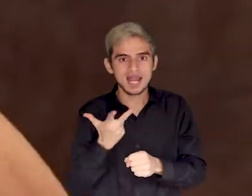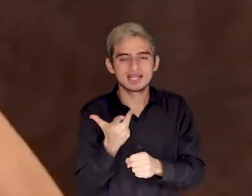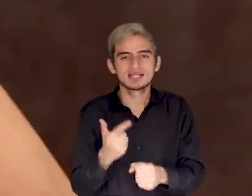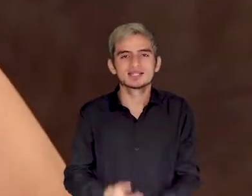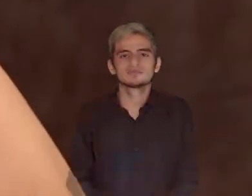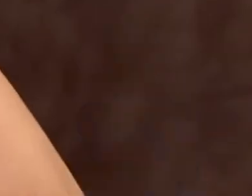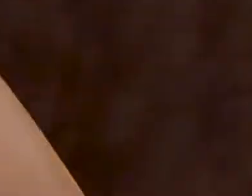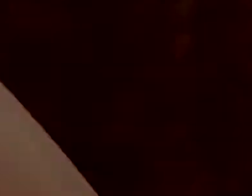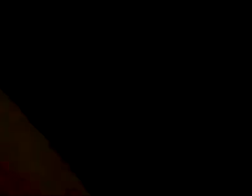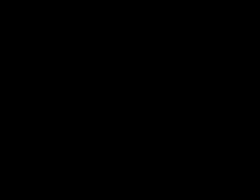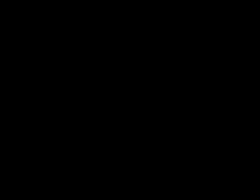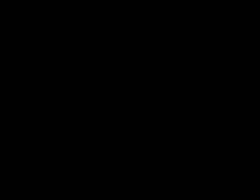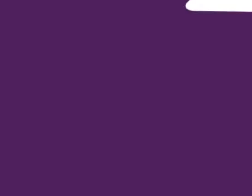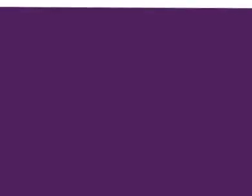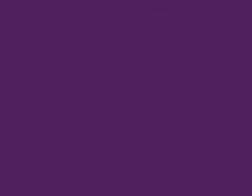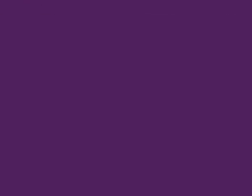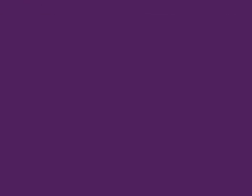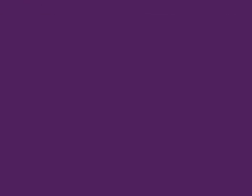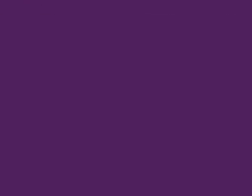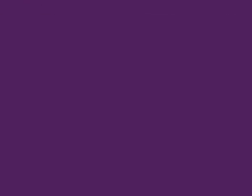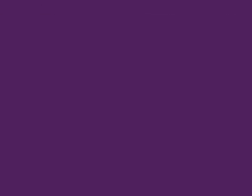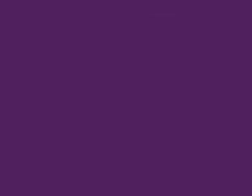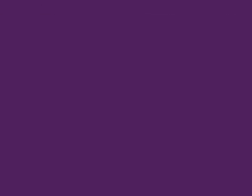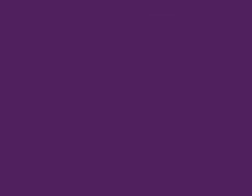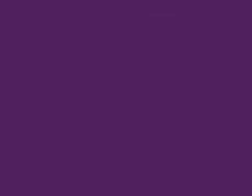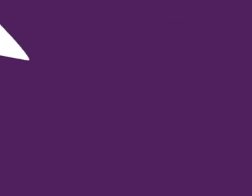necesita de tu directriz.